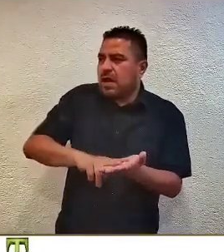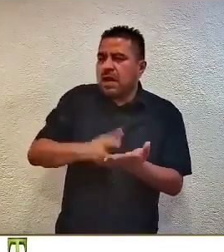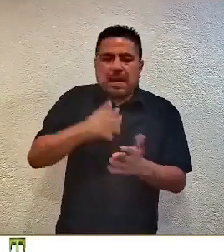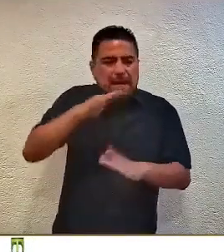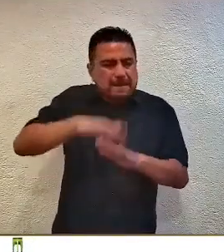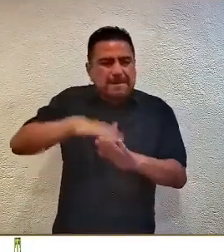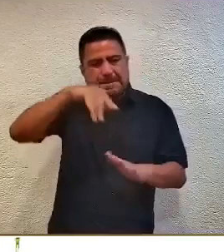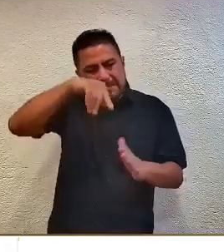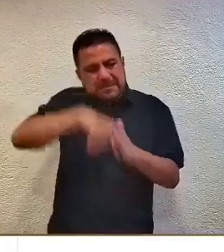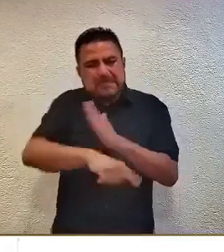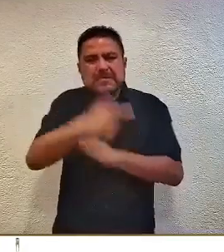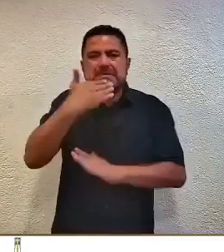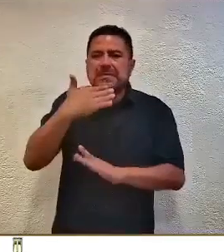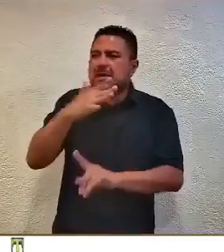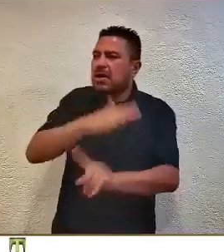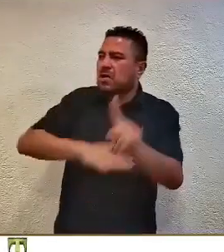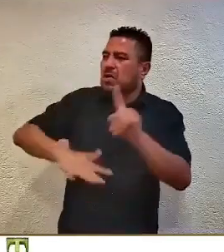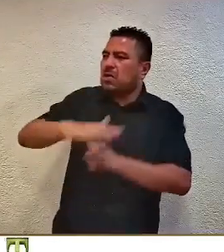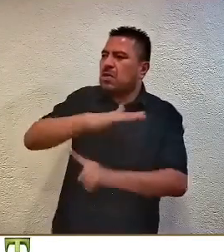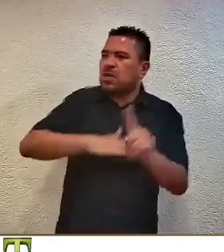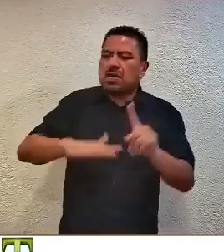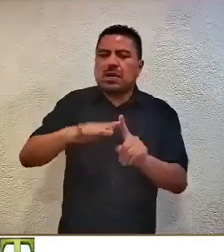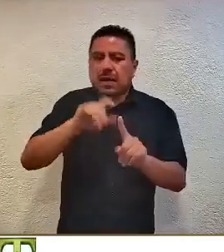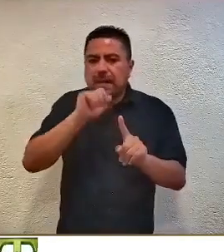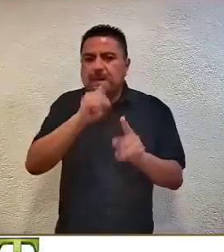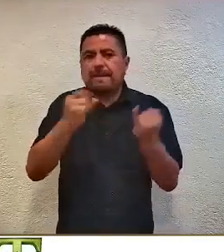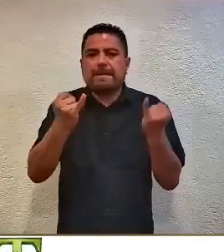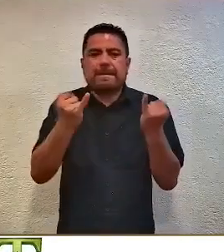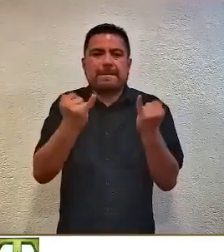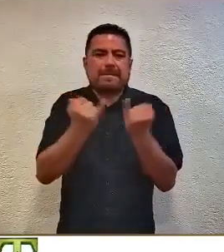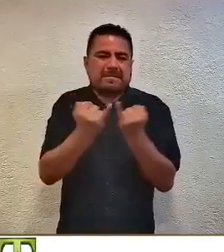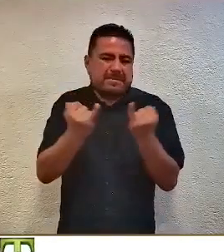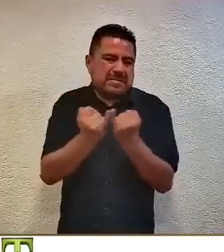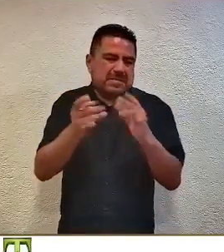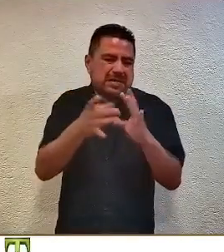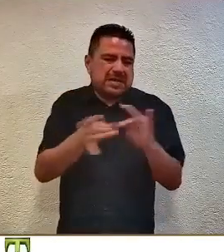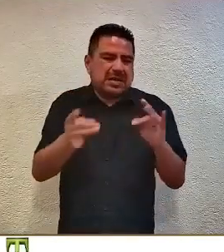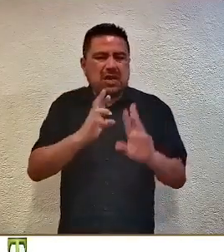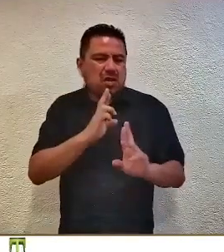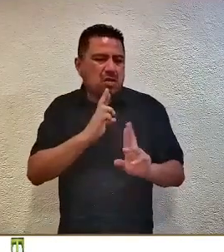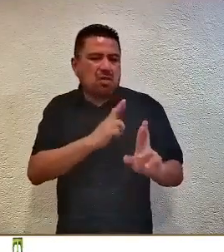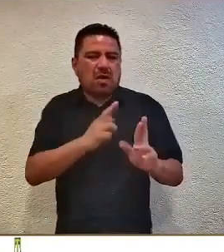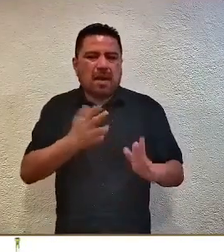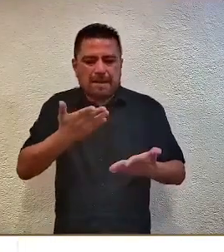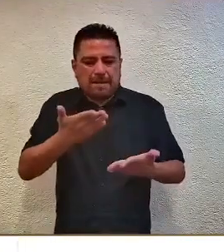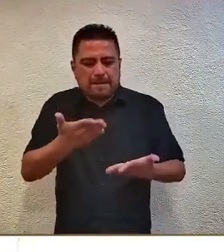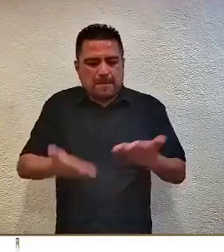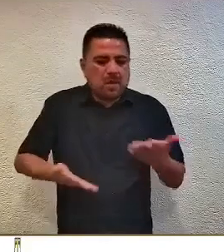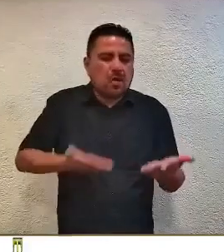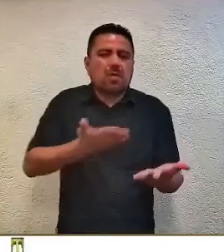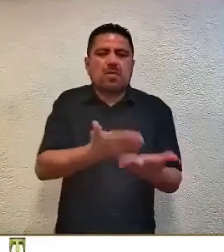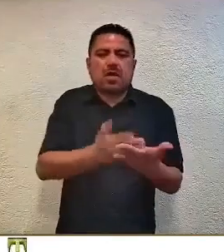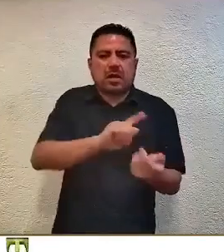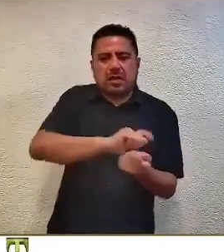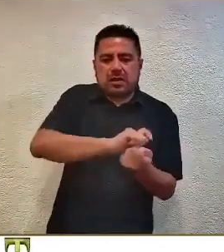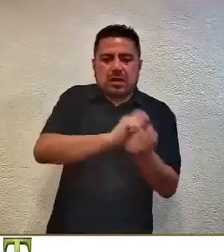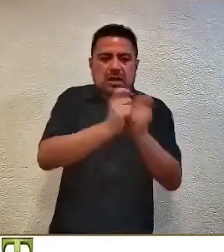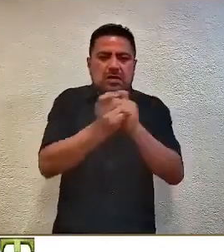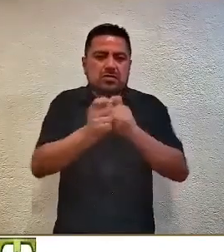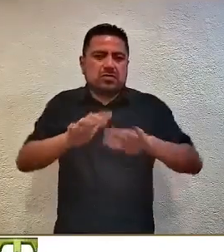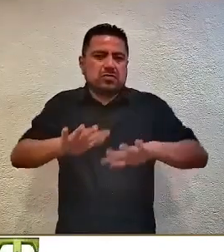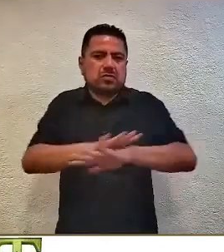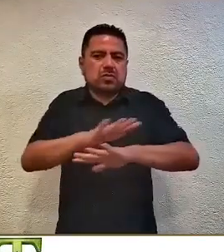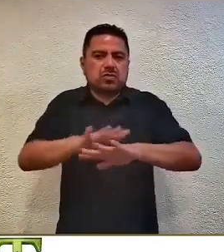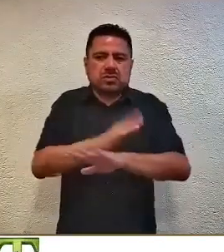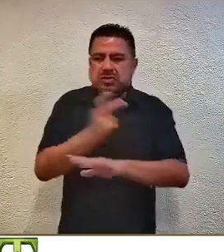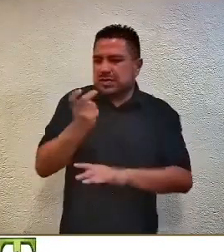y contexto, y que al prevalecer en la resolución propuesta se traducen en un criterio de